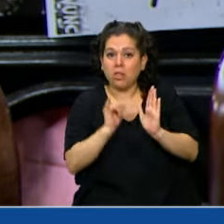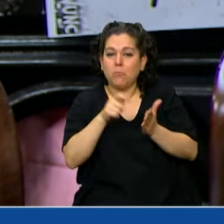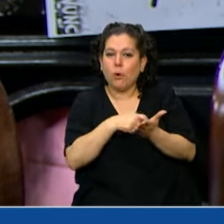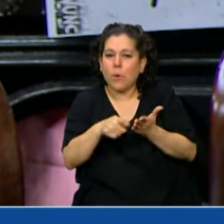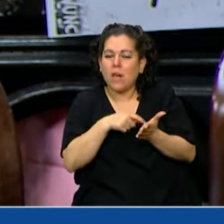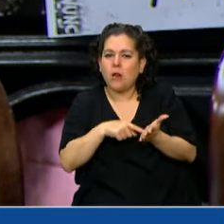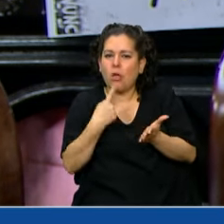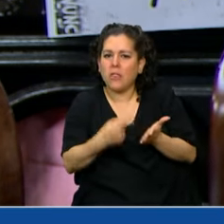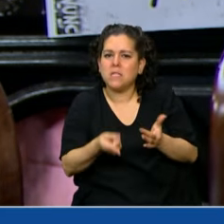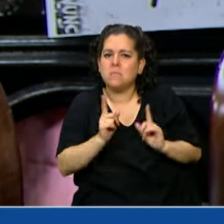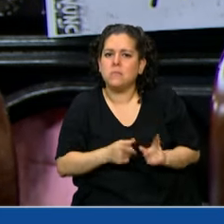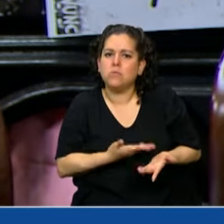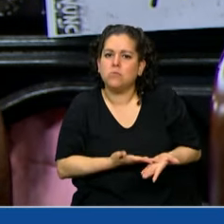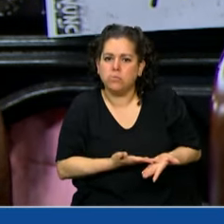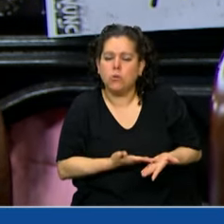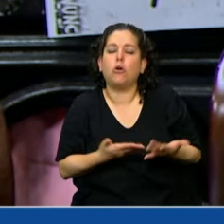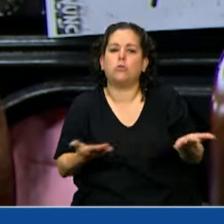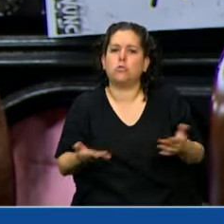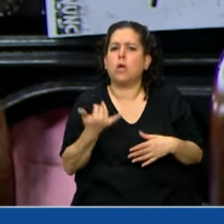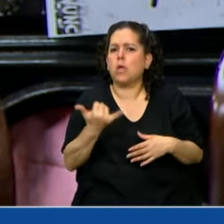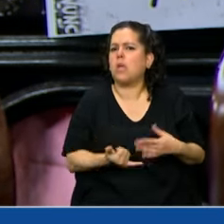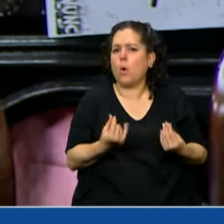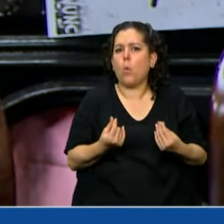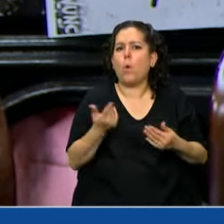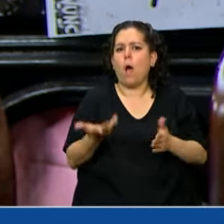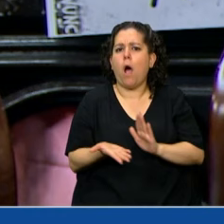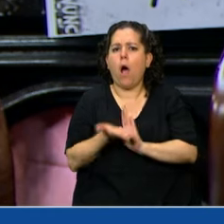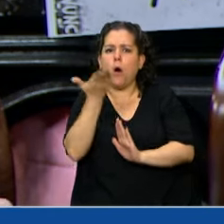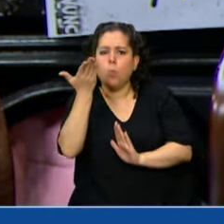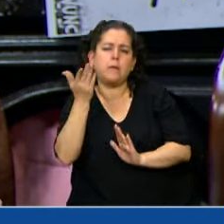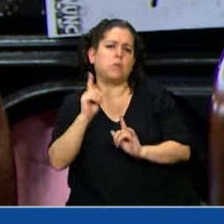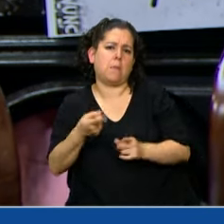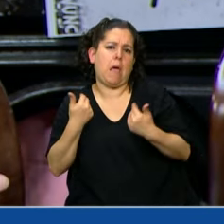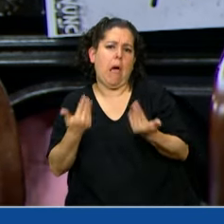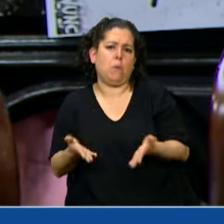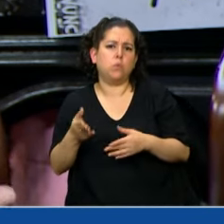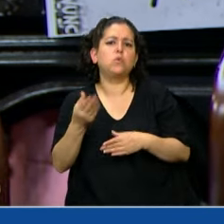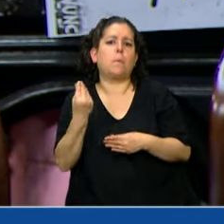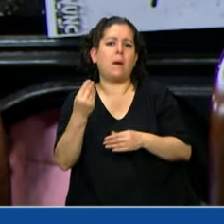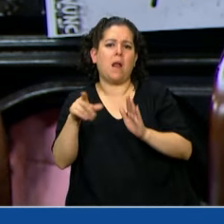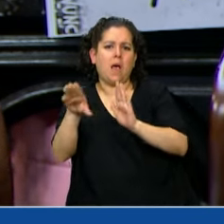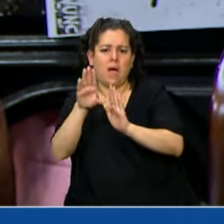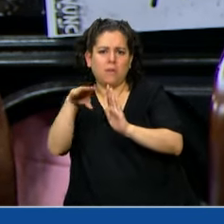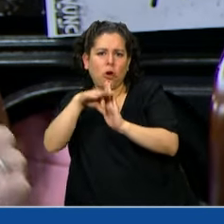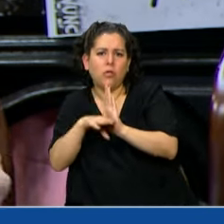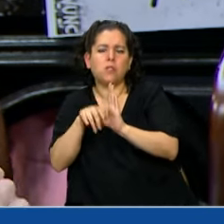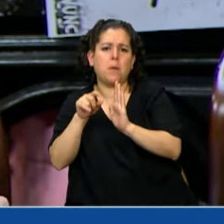entonces ahí lo que hay lo que hubo fue un aumento desmedido y un abuso sobre las condiciones que se le imponían a los inquilinos en función de recuperar